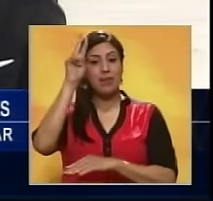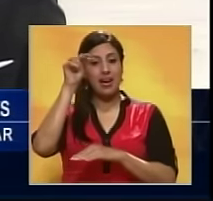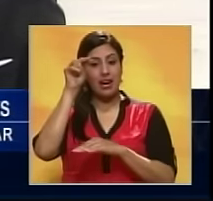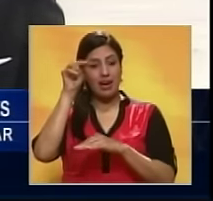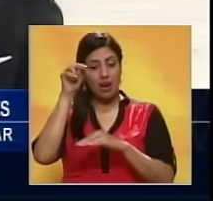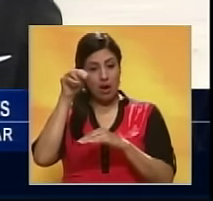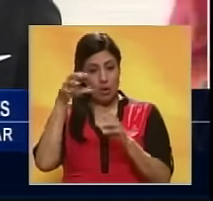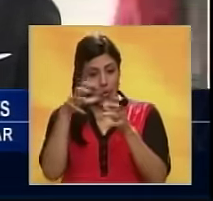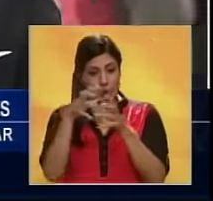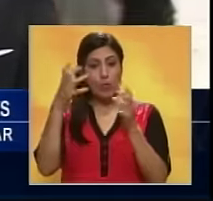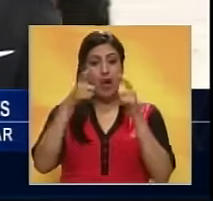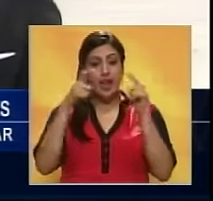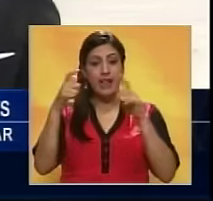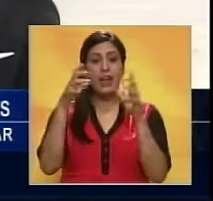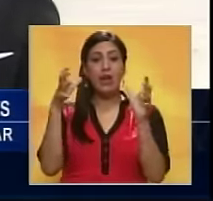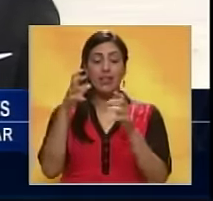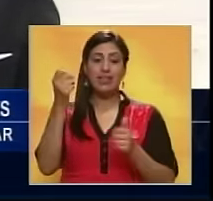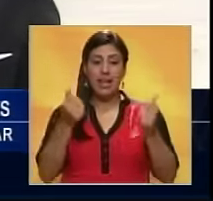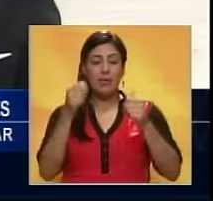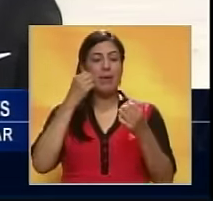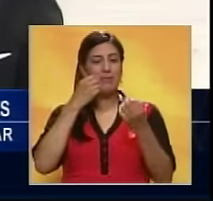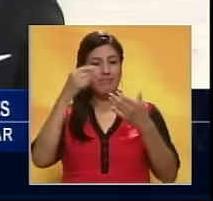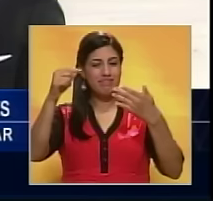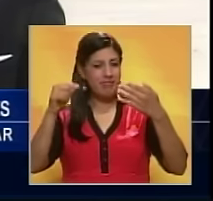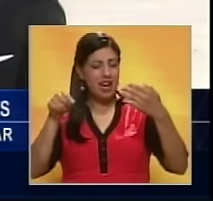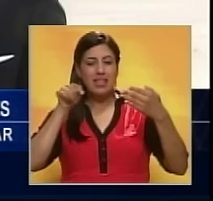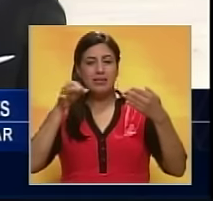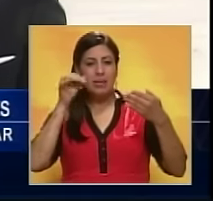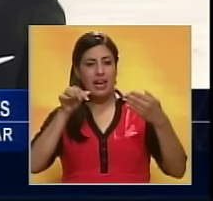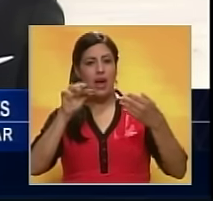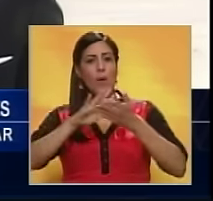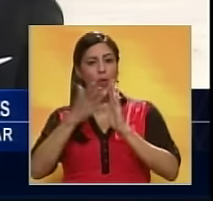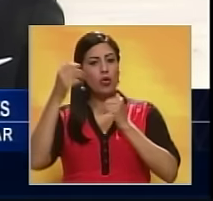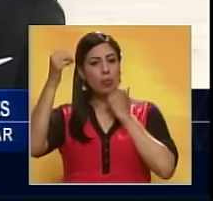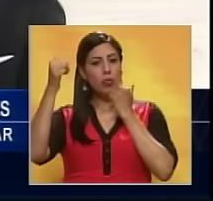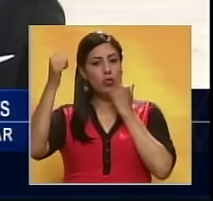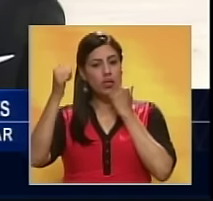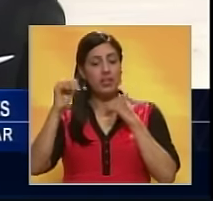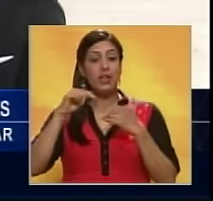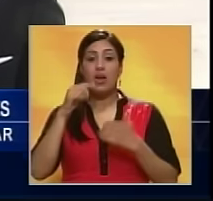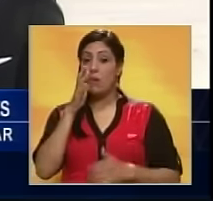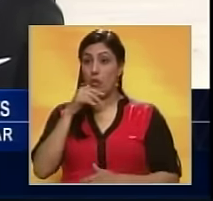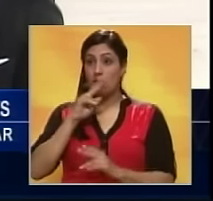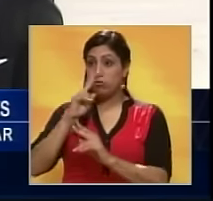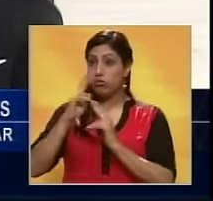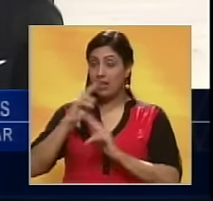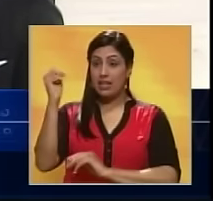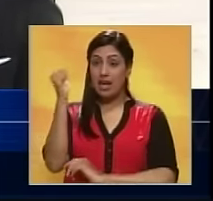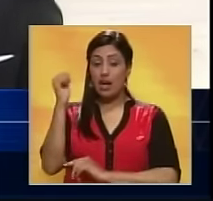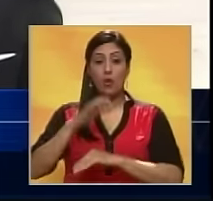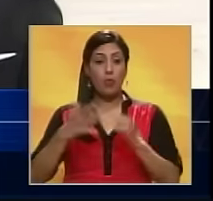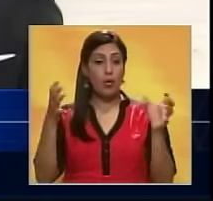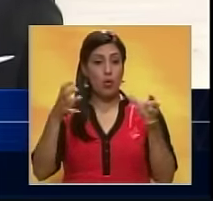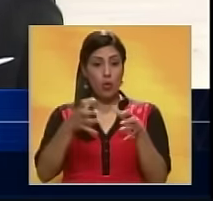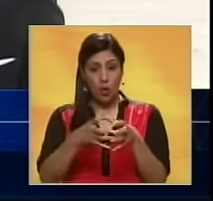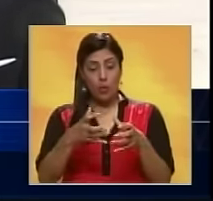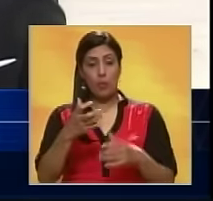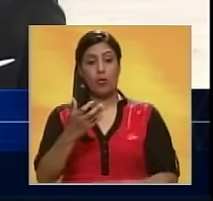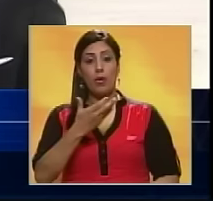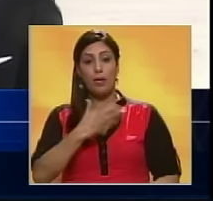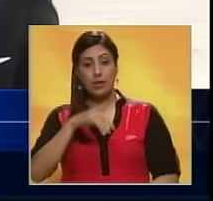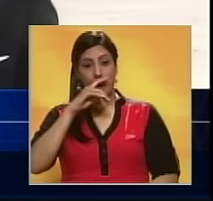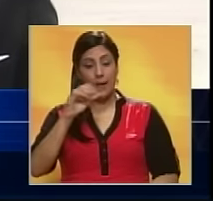del sector transporte para definir cuáles van a ser las medidas de protesta de no recibir respuesta por parte del